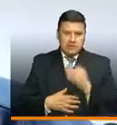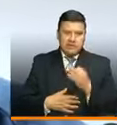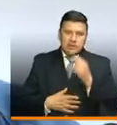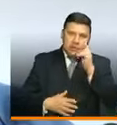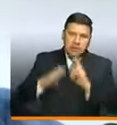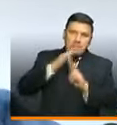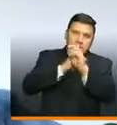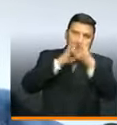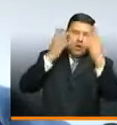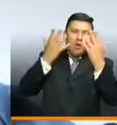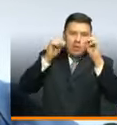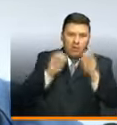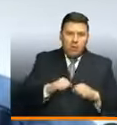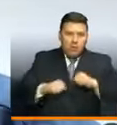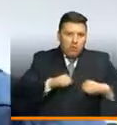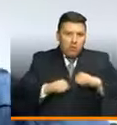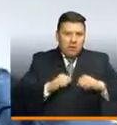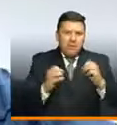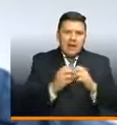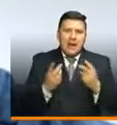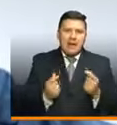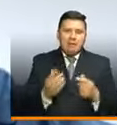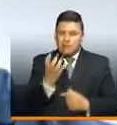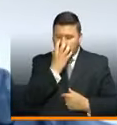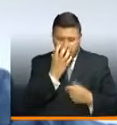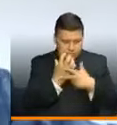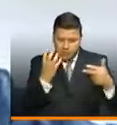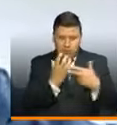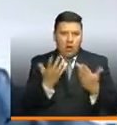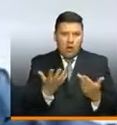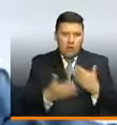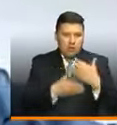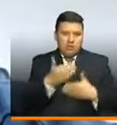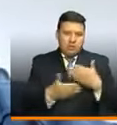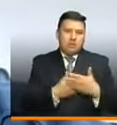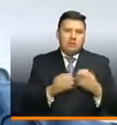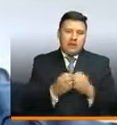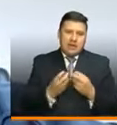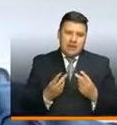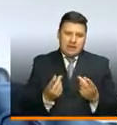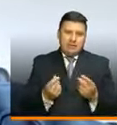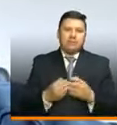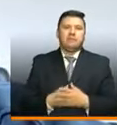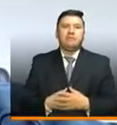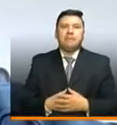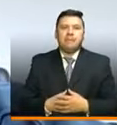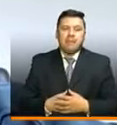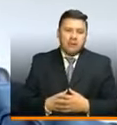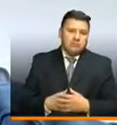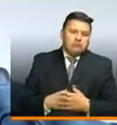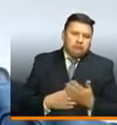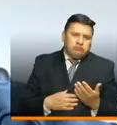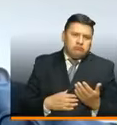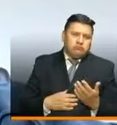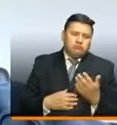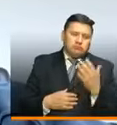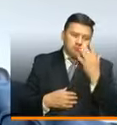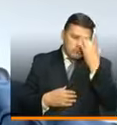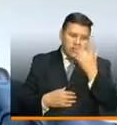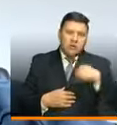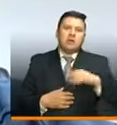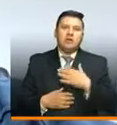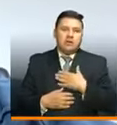visión de cómo poder movernos lo más rápido posible y cómo salir al mercado lo más rápido posible. Por varias razones,